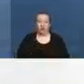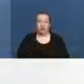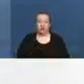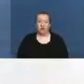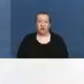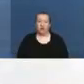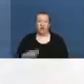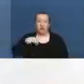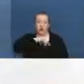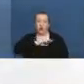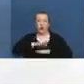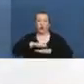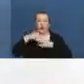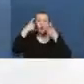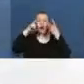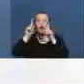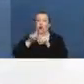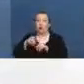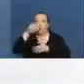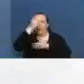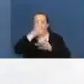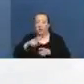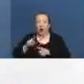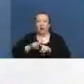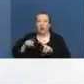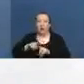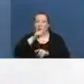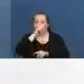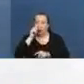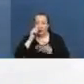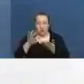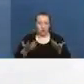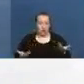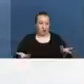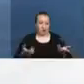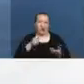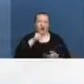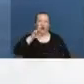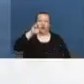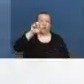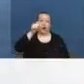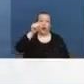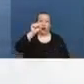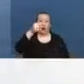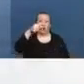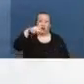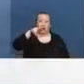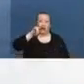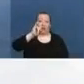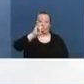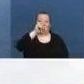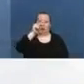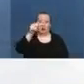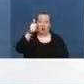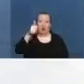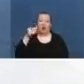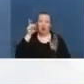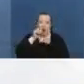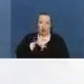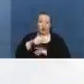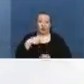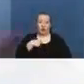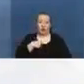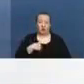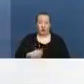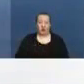nosotros hemos tenido pactos con las mafias recordando tanta tontería ustedes saben que rasquín es de los choneros estando de mando por torturas tengo ni